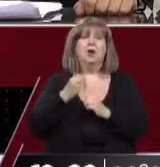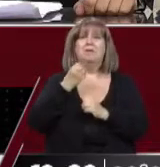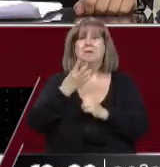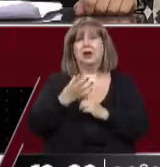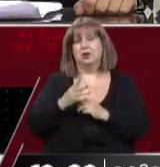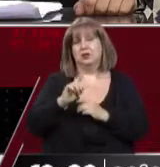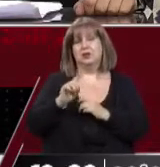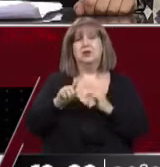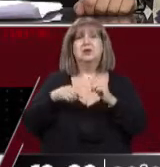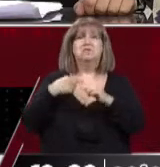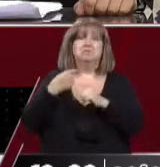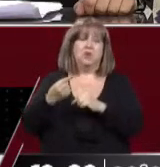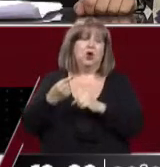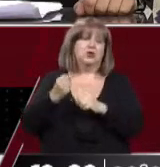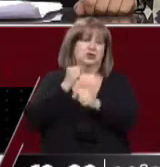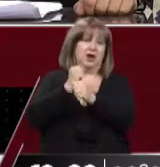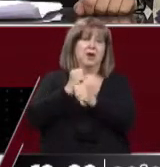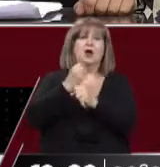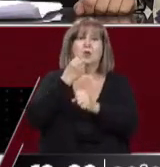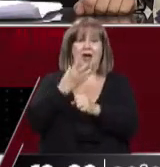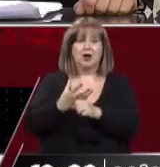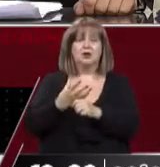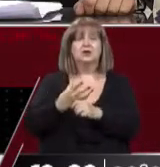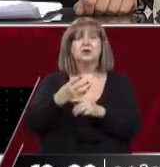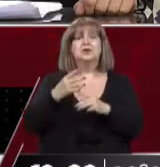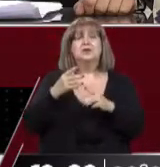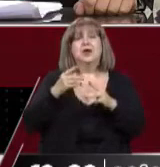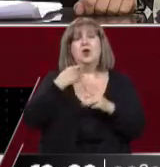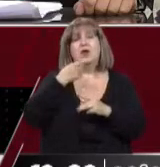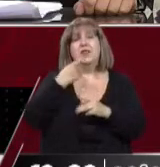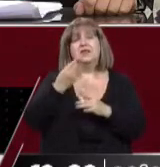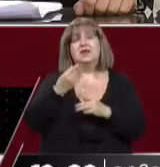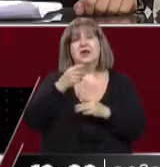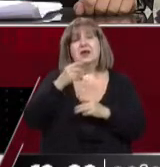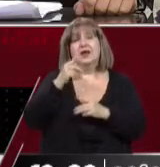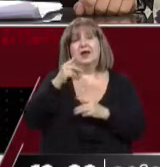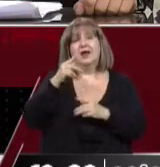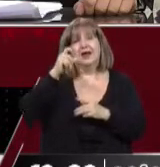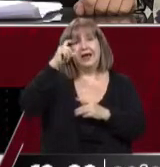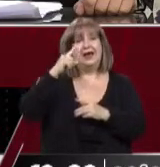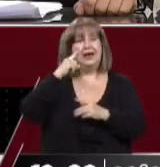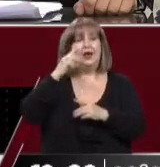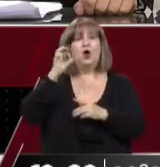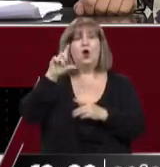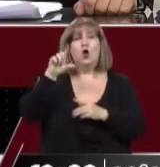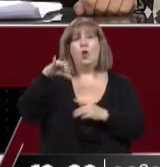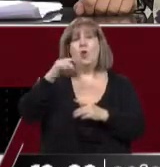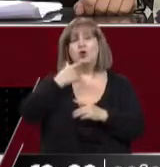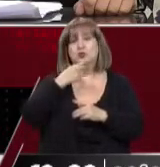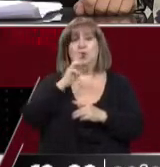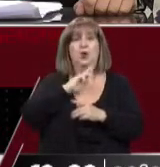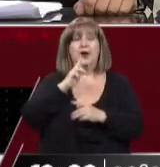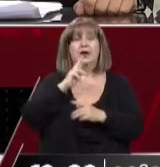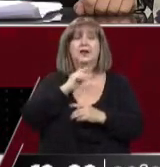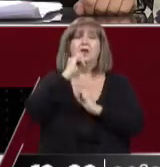la que dio algunos detalles, sobre todo dejando de lado algunos prejuicios que había sobre este nuevo programa. Y es que en realidad era un